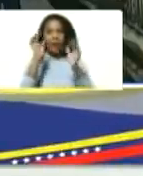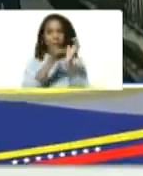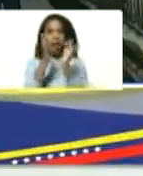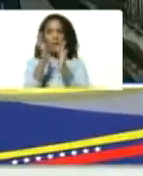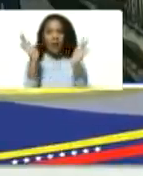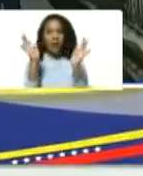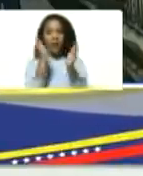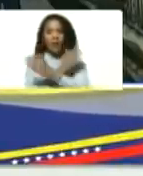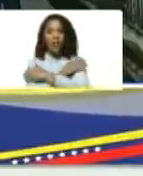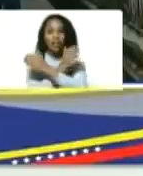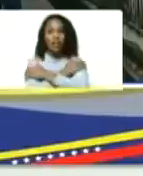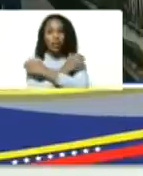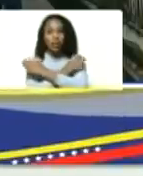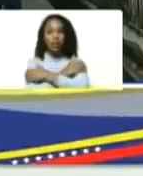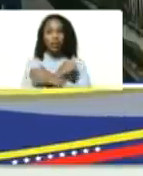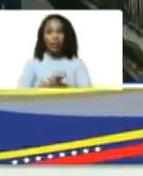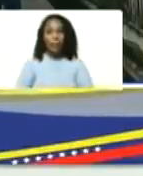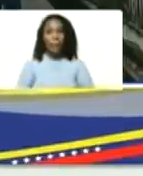felicidades